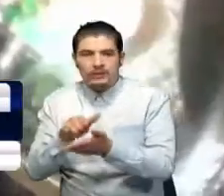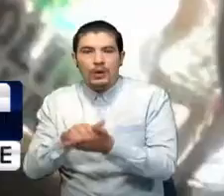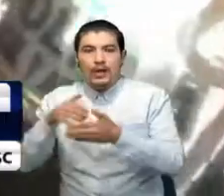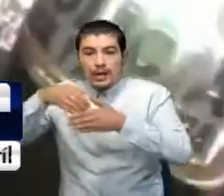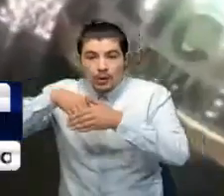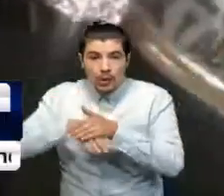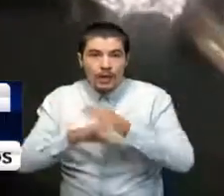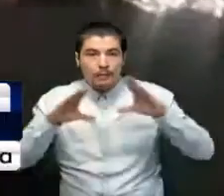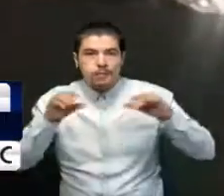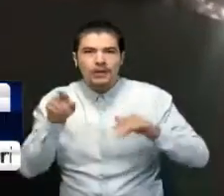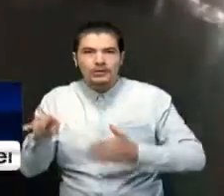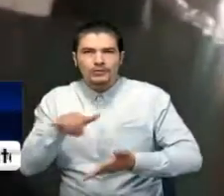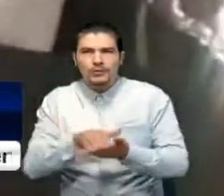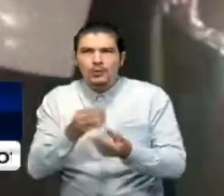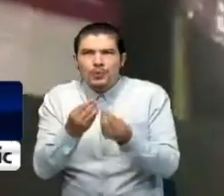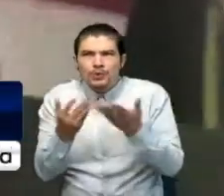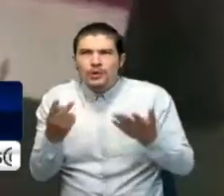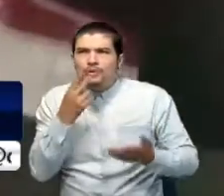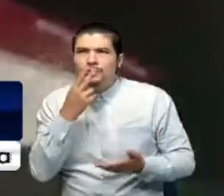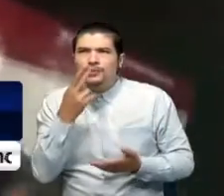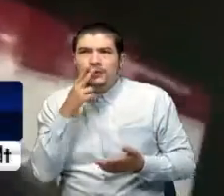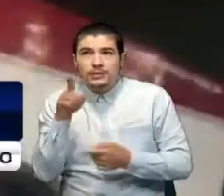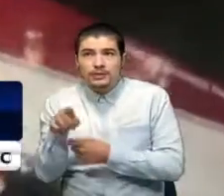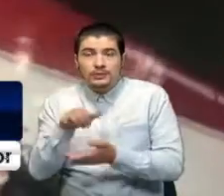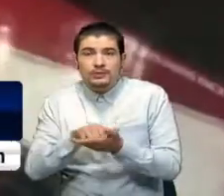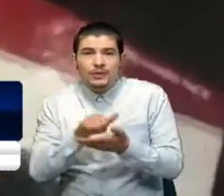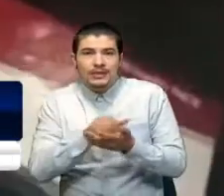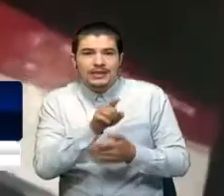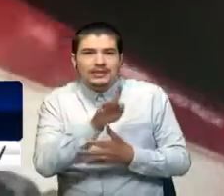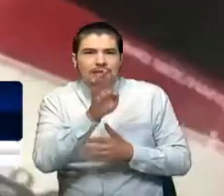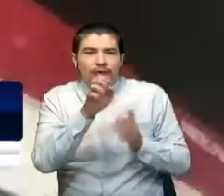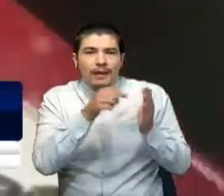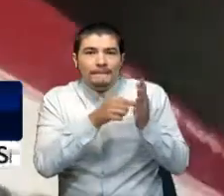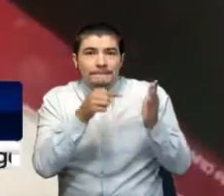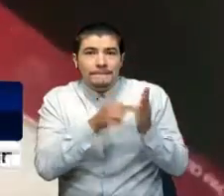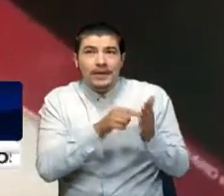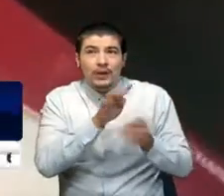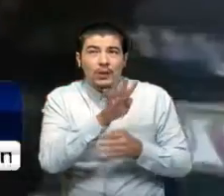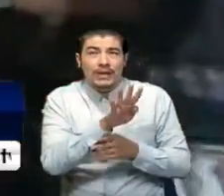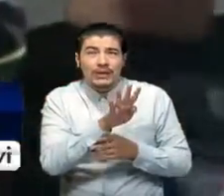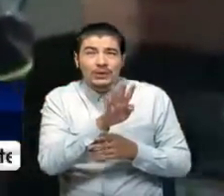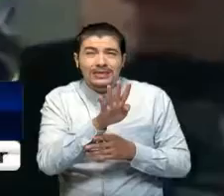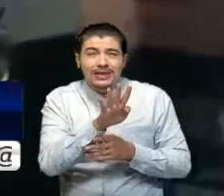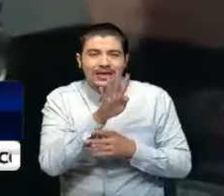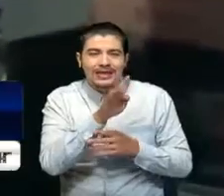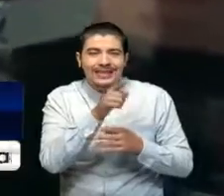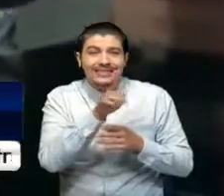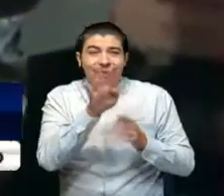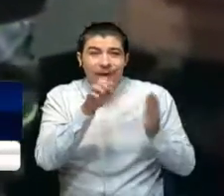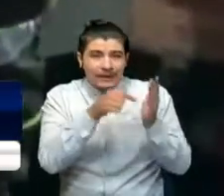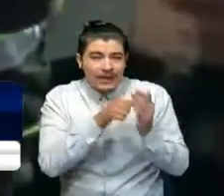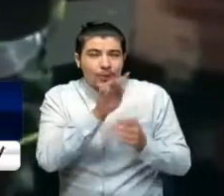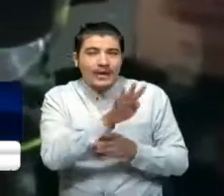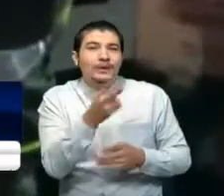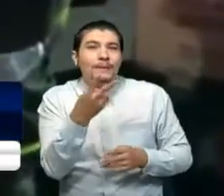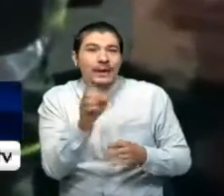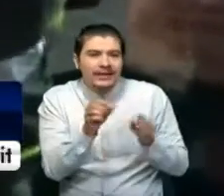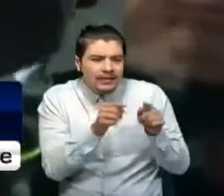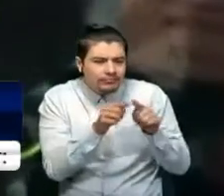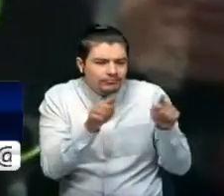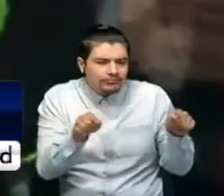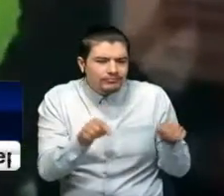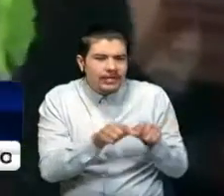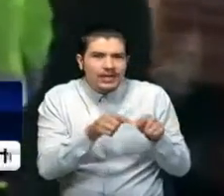de cigarrillo. El cargamento de cigarrillos, 19.420 cajetillas en total, venían camufladas dentro de